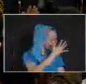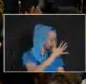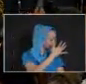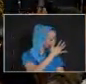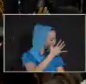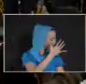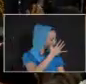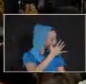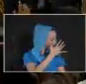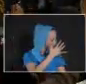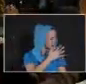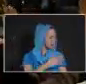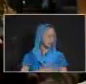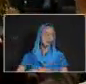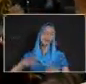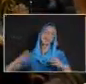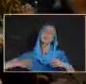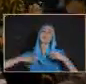Señor.